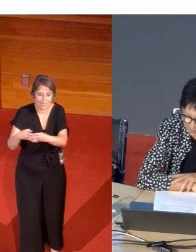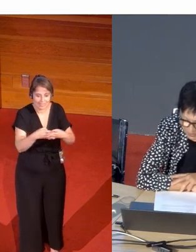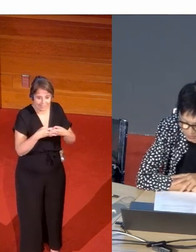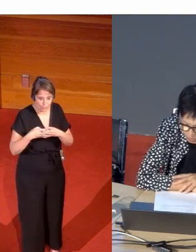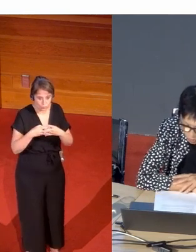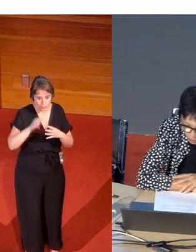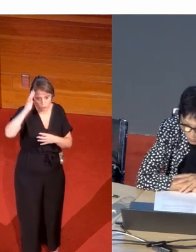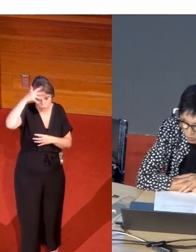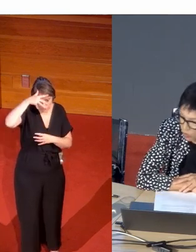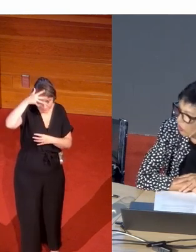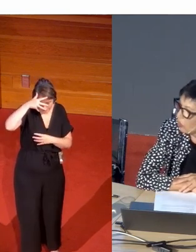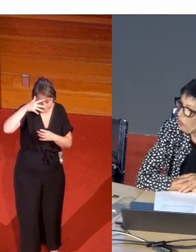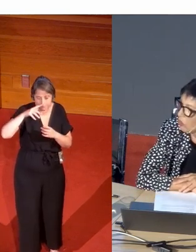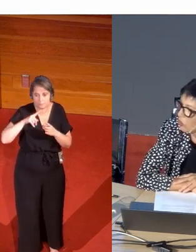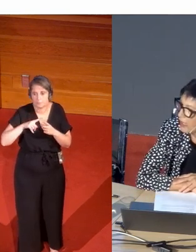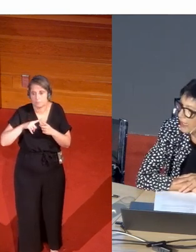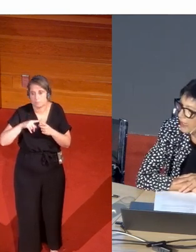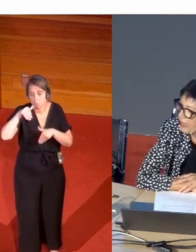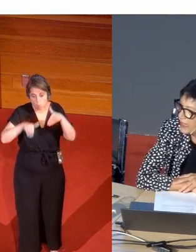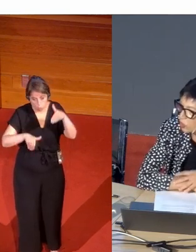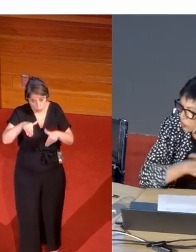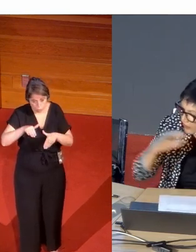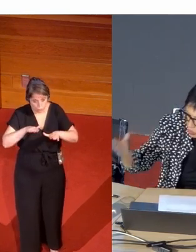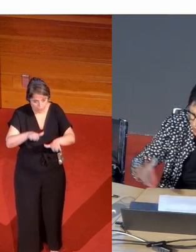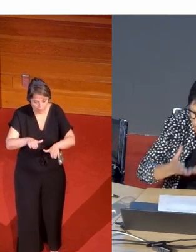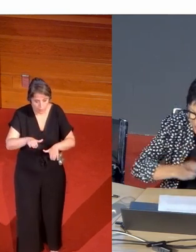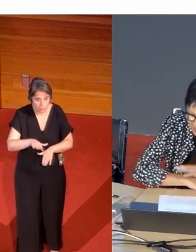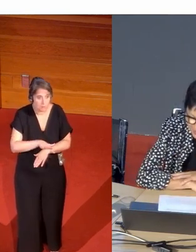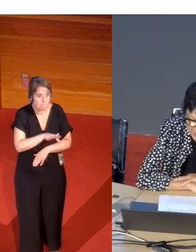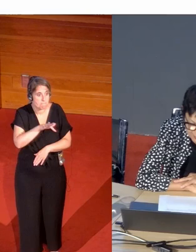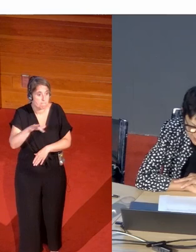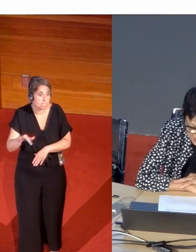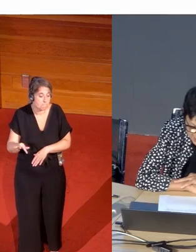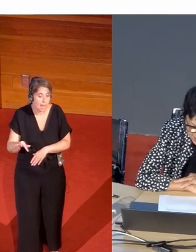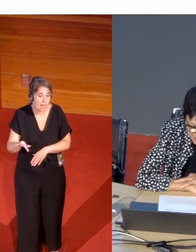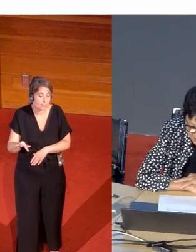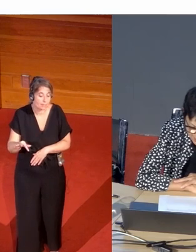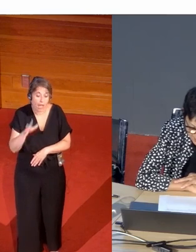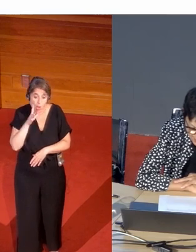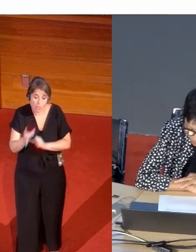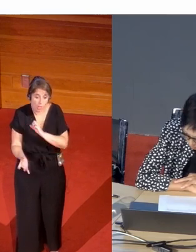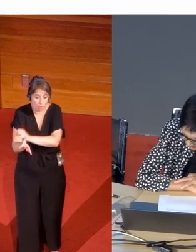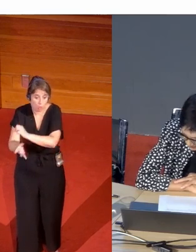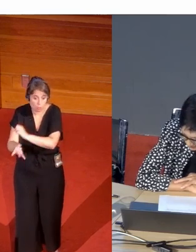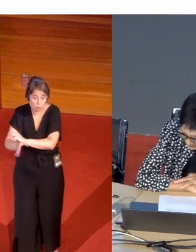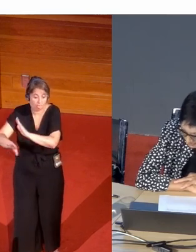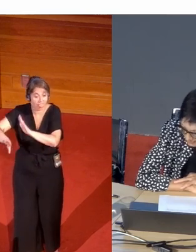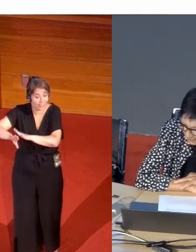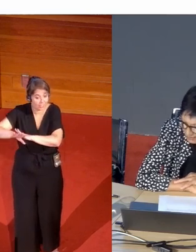de Trump como en estos fenómenos de esas derechas en